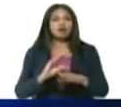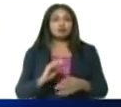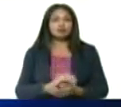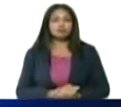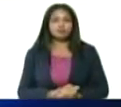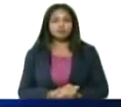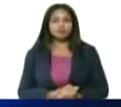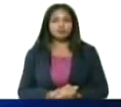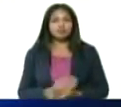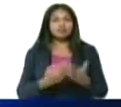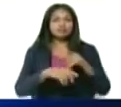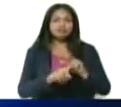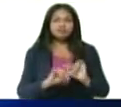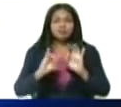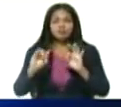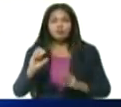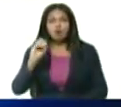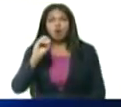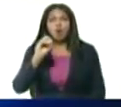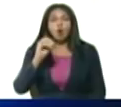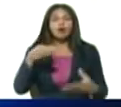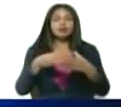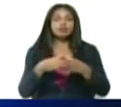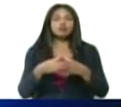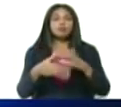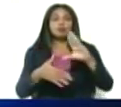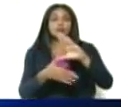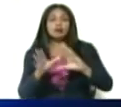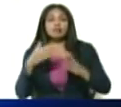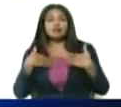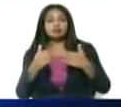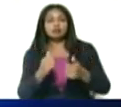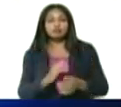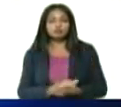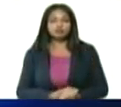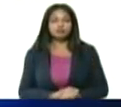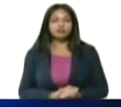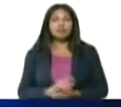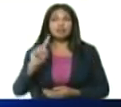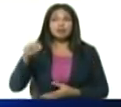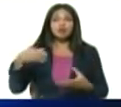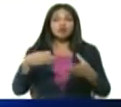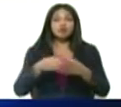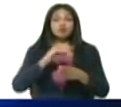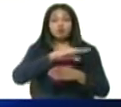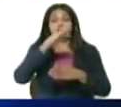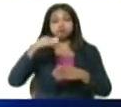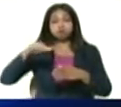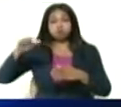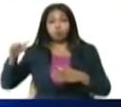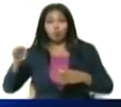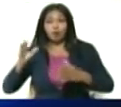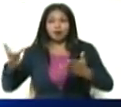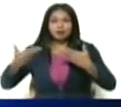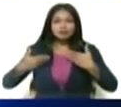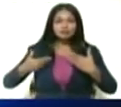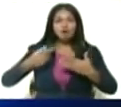y también a través de la OPS. Y con la Corporación Andina de Fomento hemos también recibido